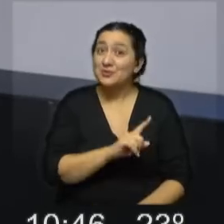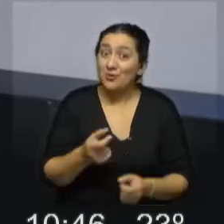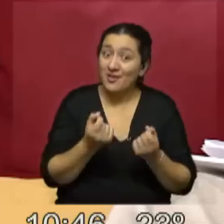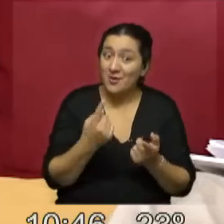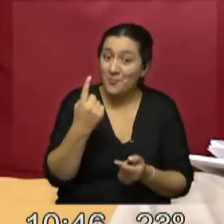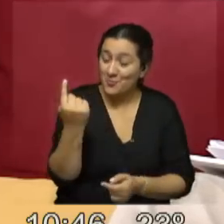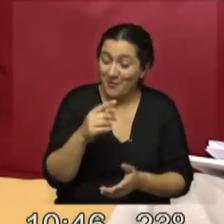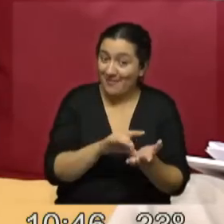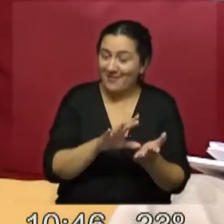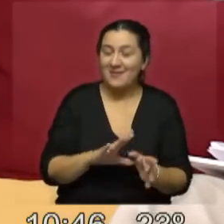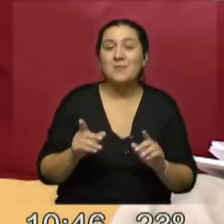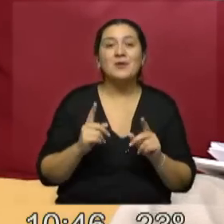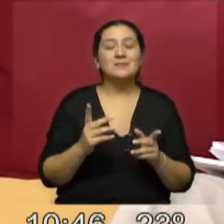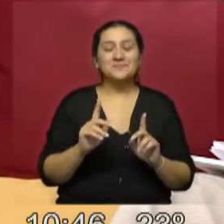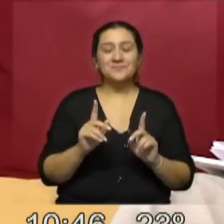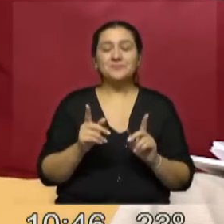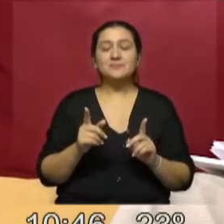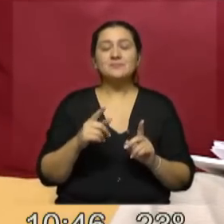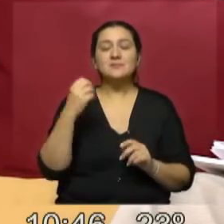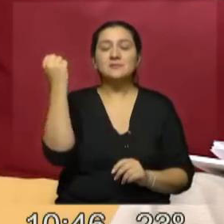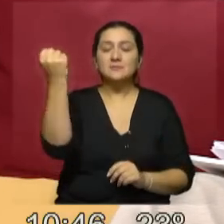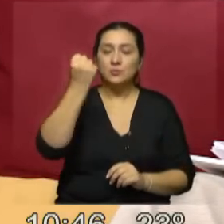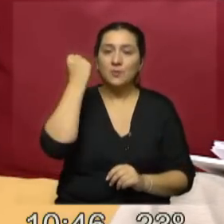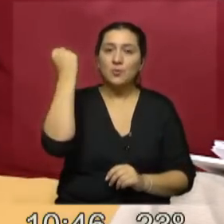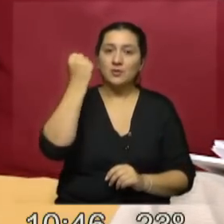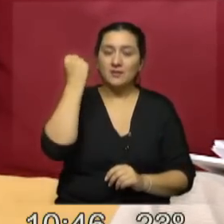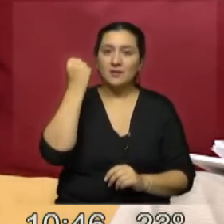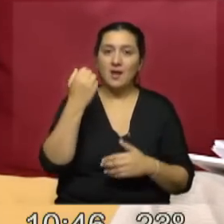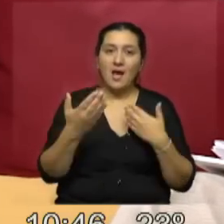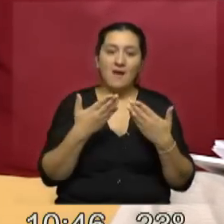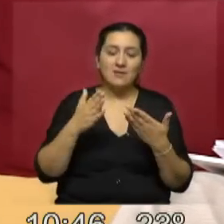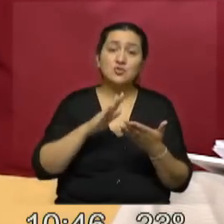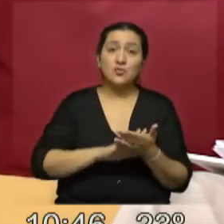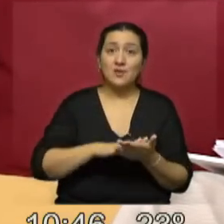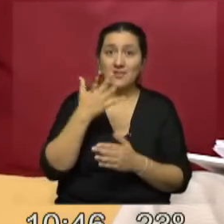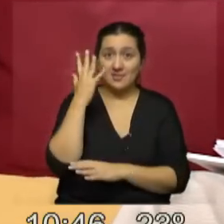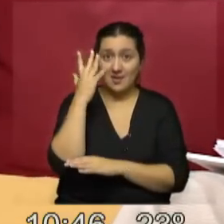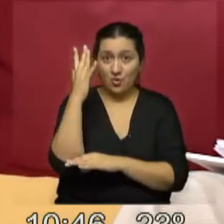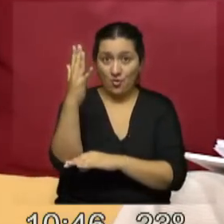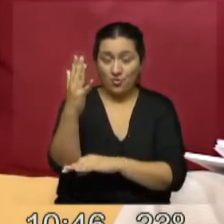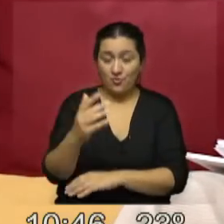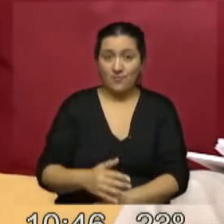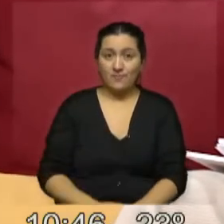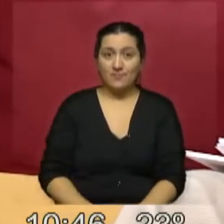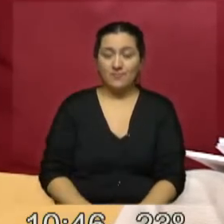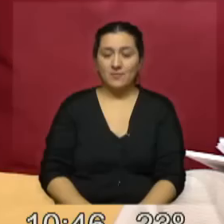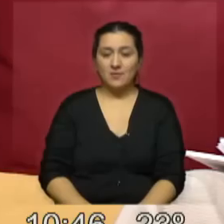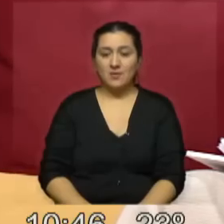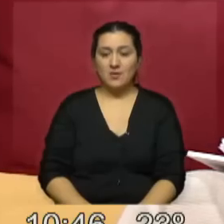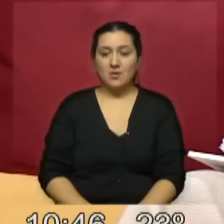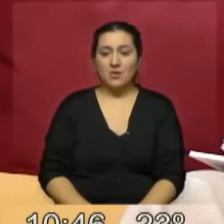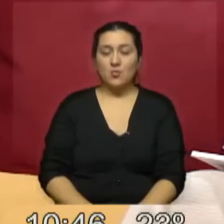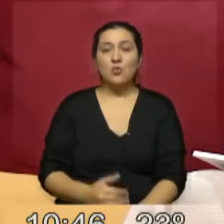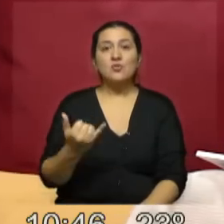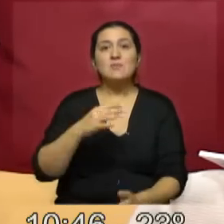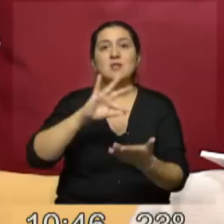no una cosa que me parece muy importante se habla tanto el interior cuando llevamos el proyecto